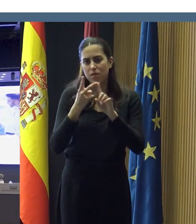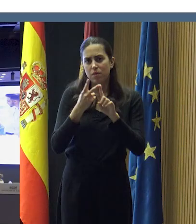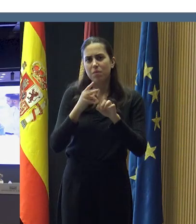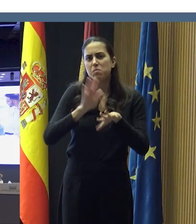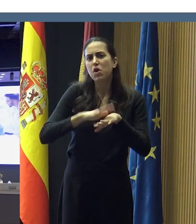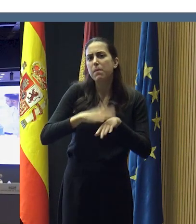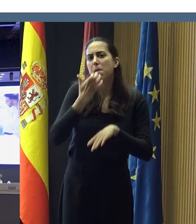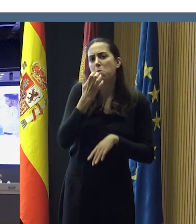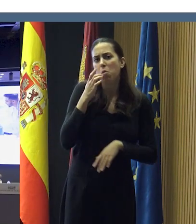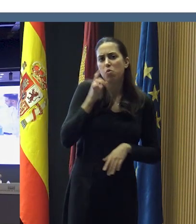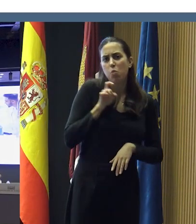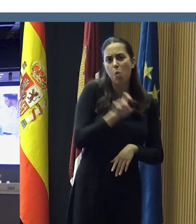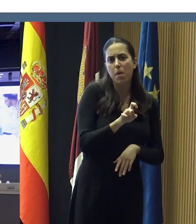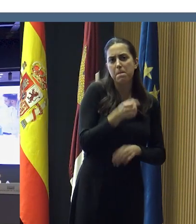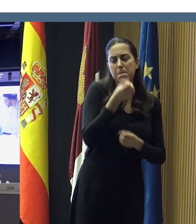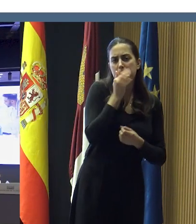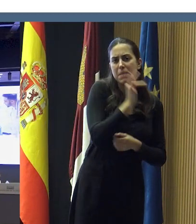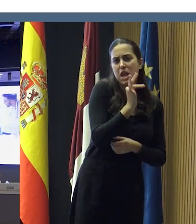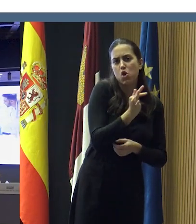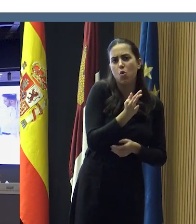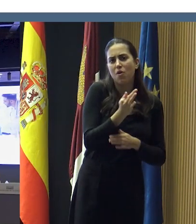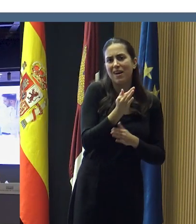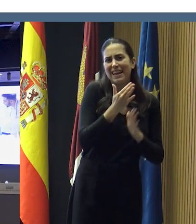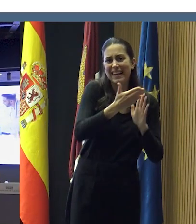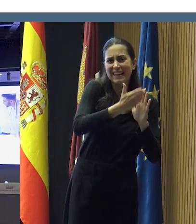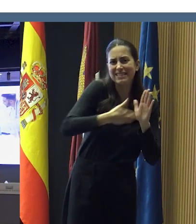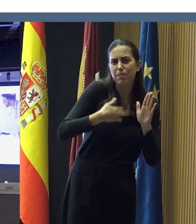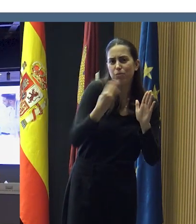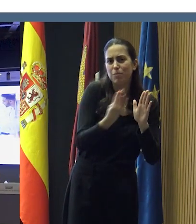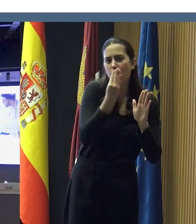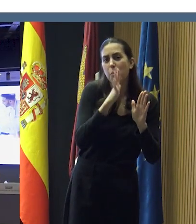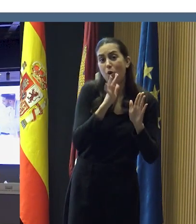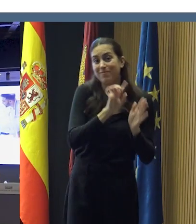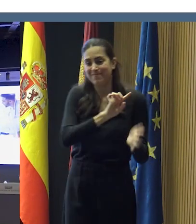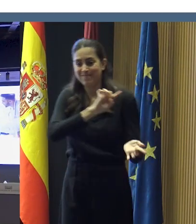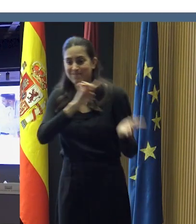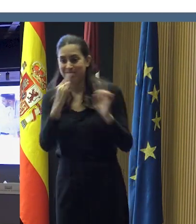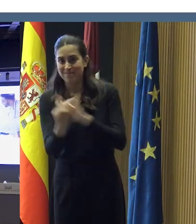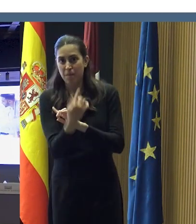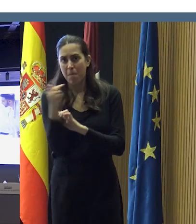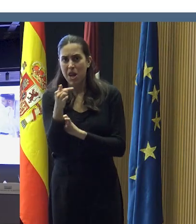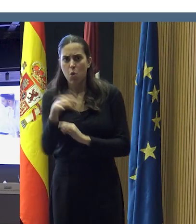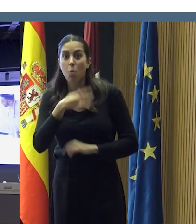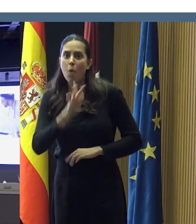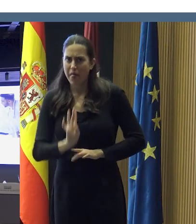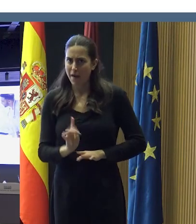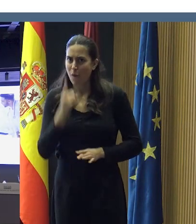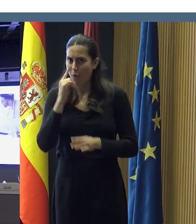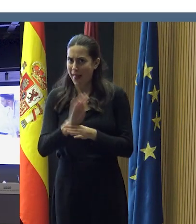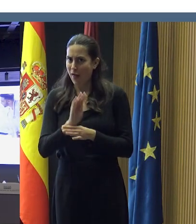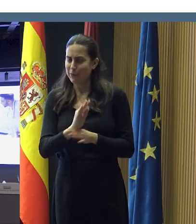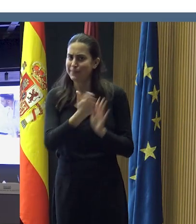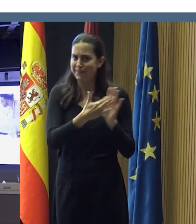tienes un tumor benigno que mejor es quitarlo porque se puede pasar a maligno. Y la otra pregunta es si